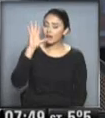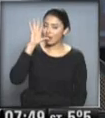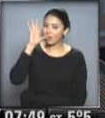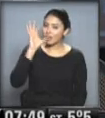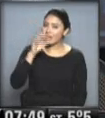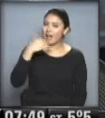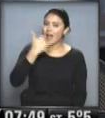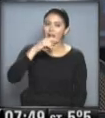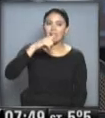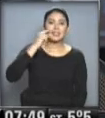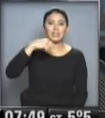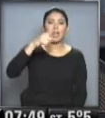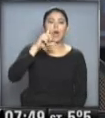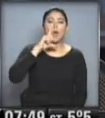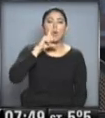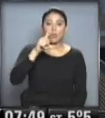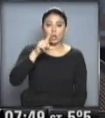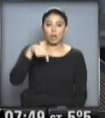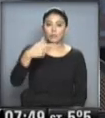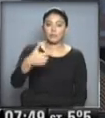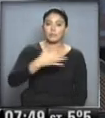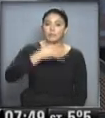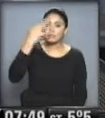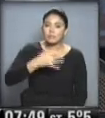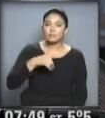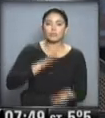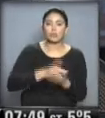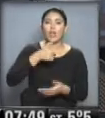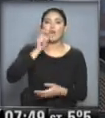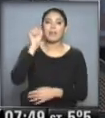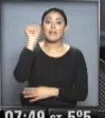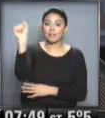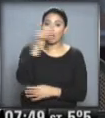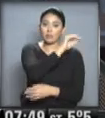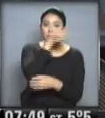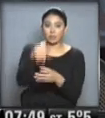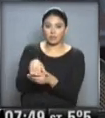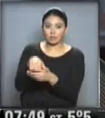delante en los primeros días de julio la decisiva participación en la Copa Libertadores,